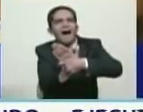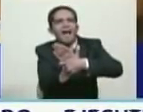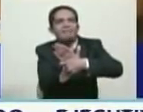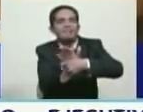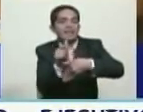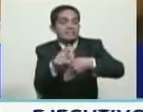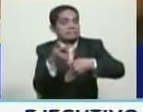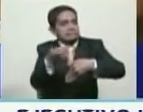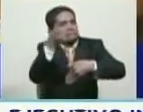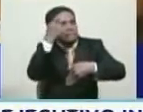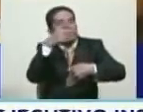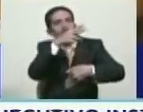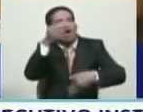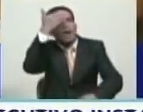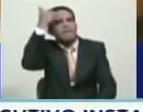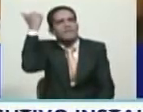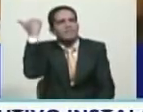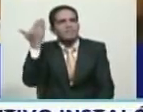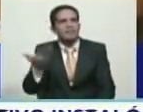ALBA.